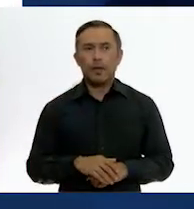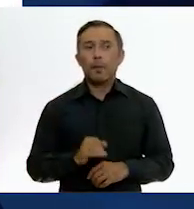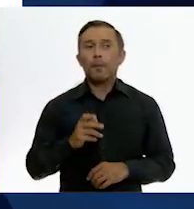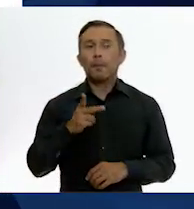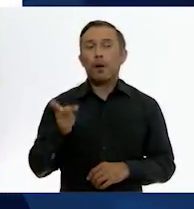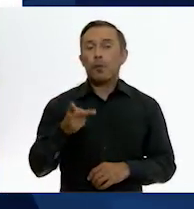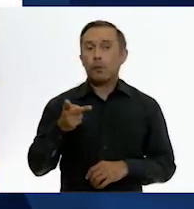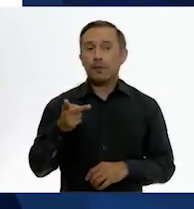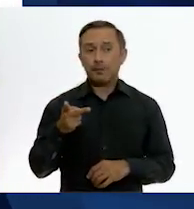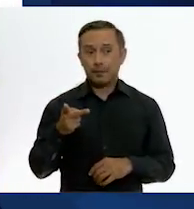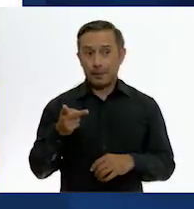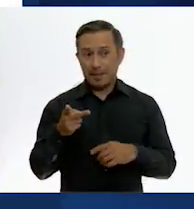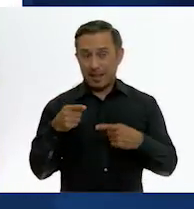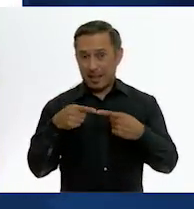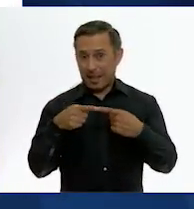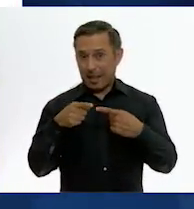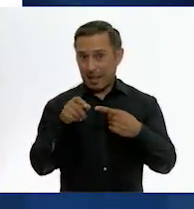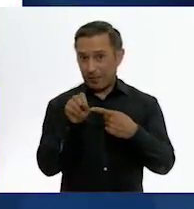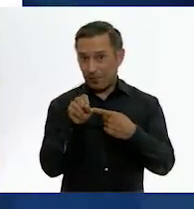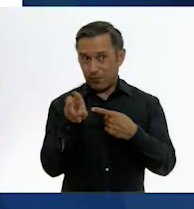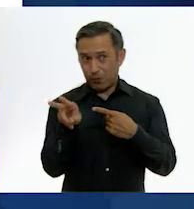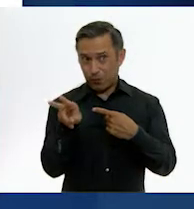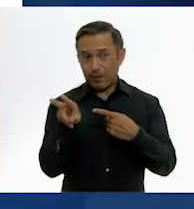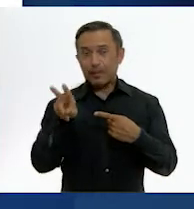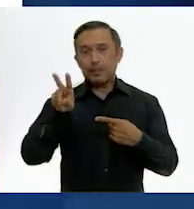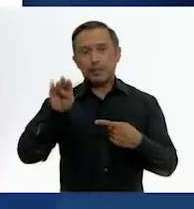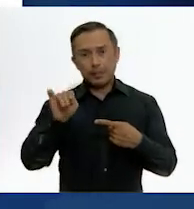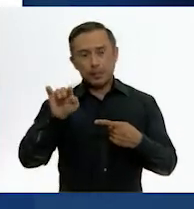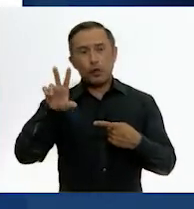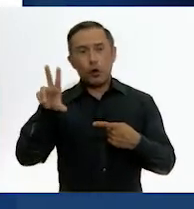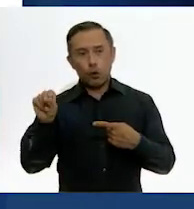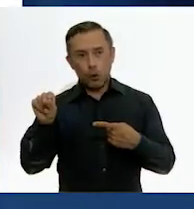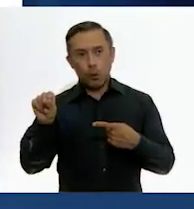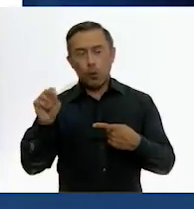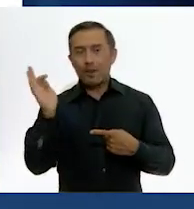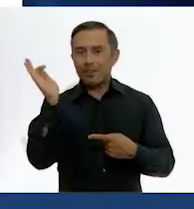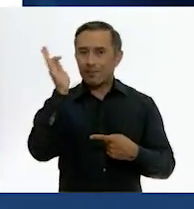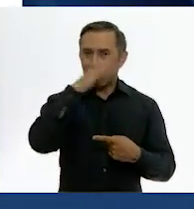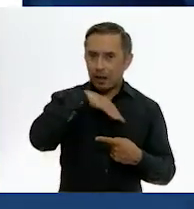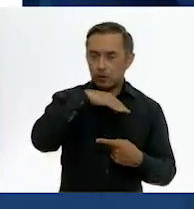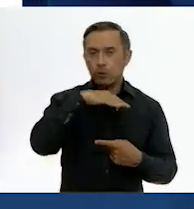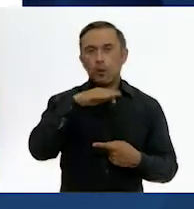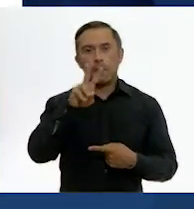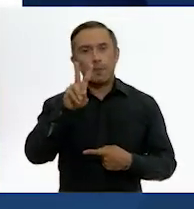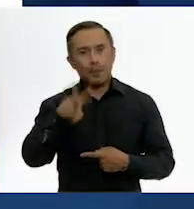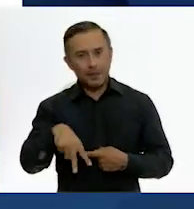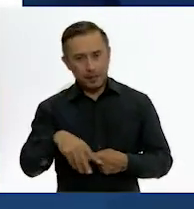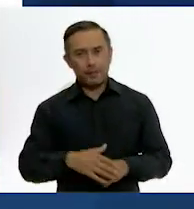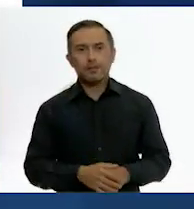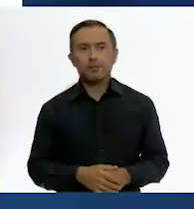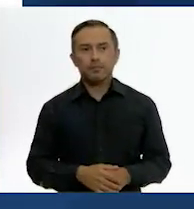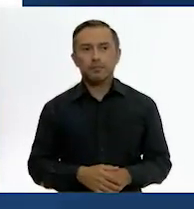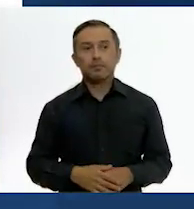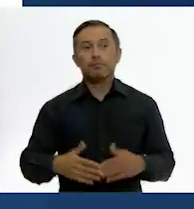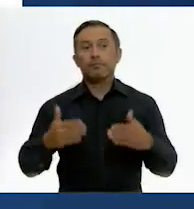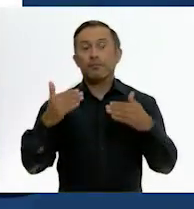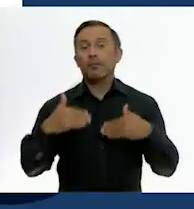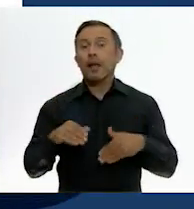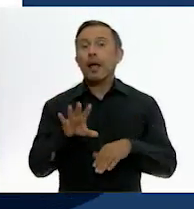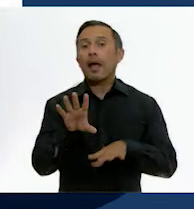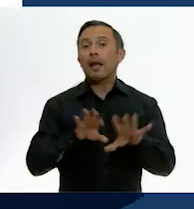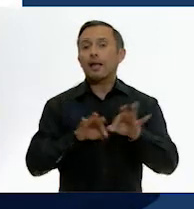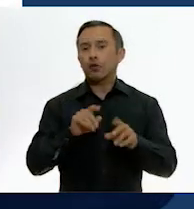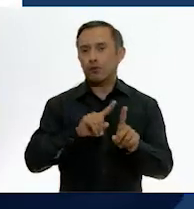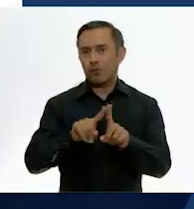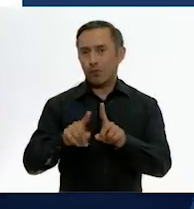única son las del tipo si no falso o verdadero y de las de elección múltiple